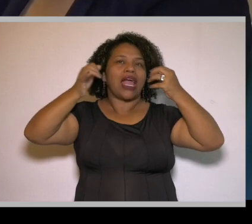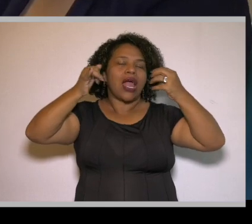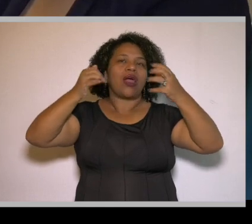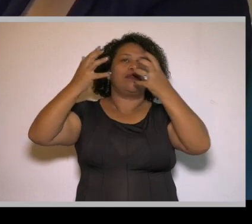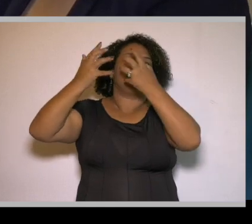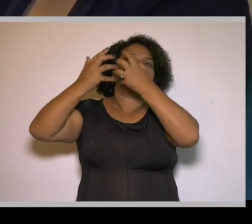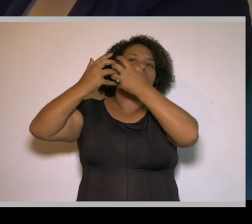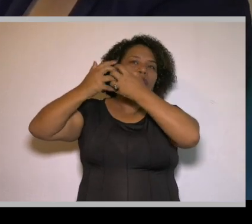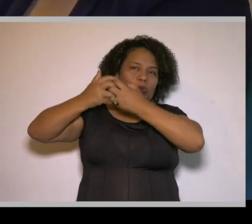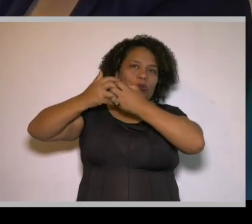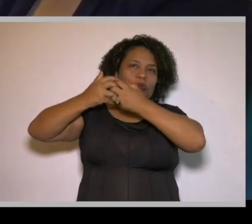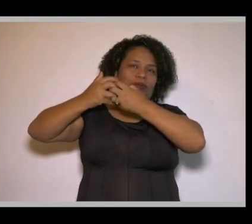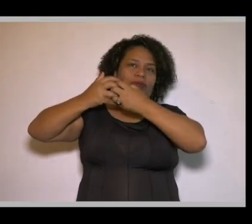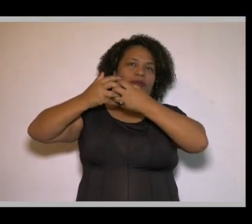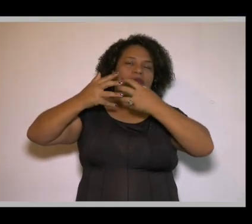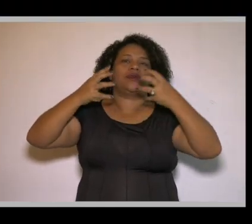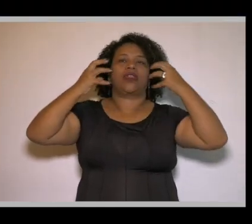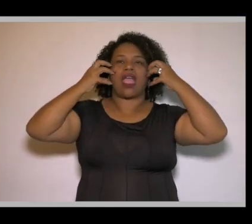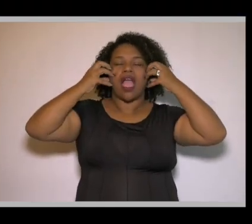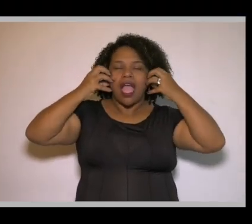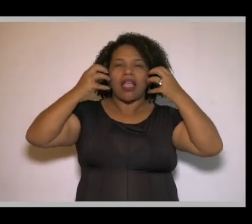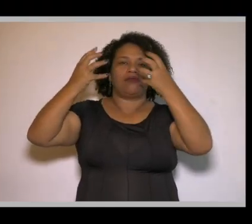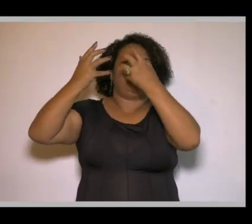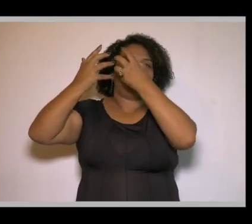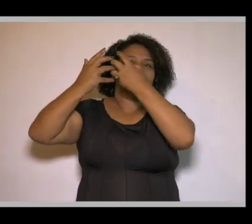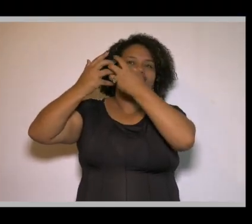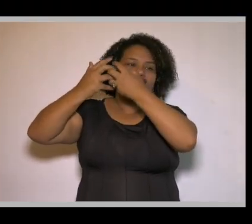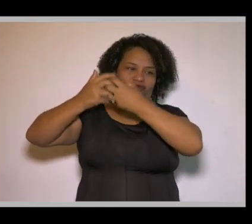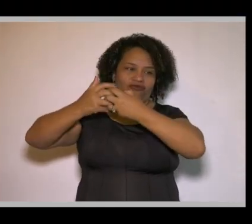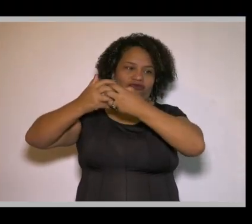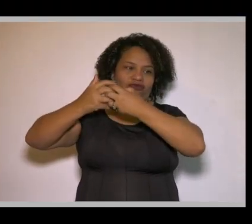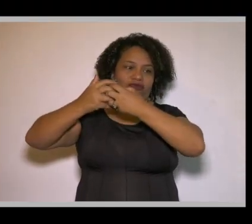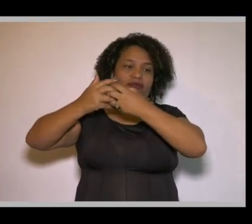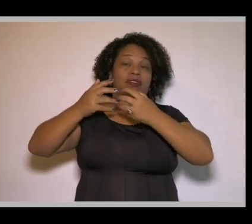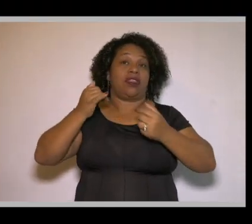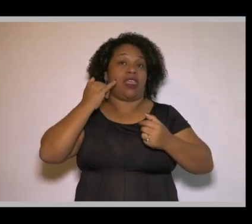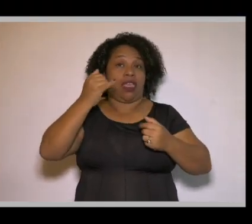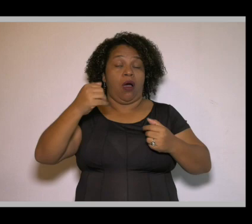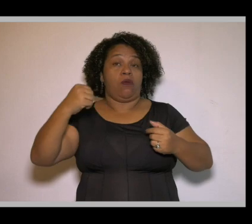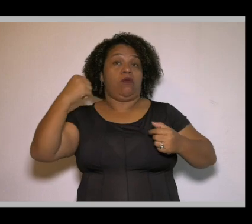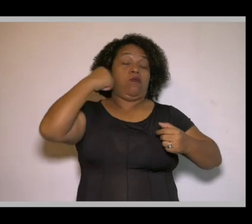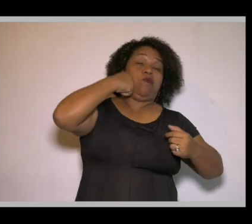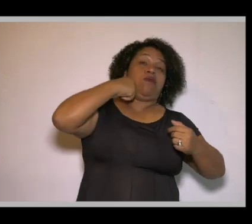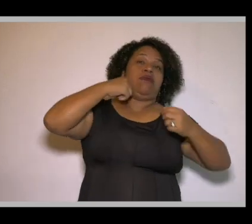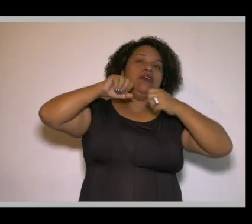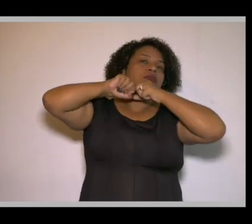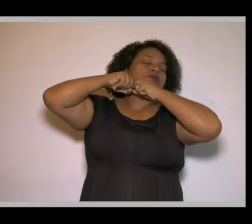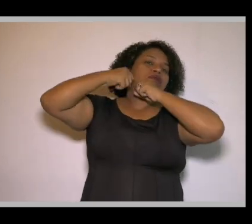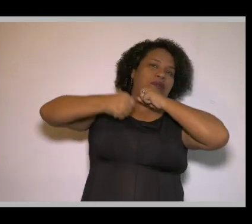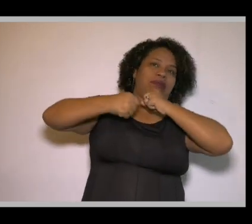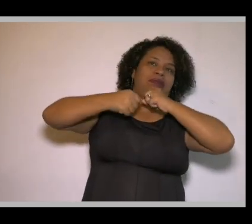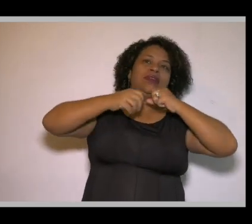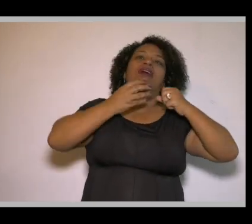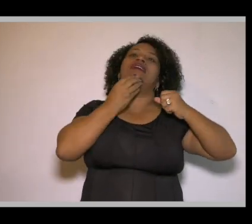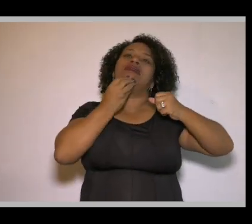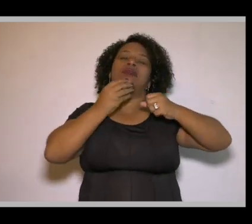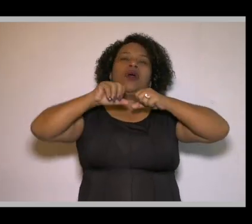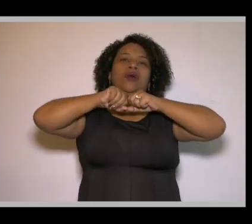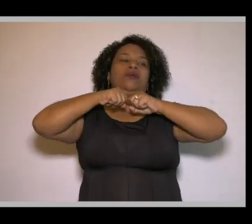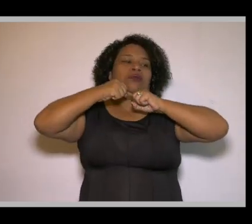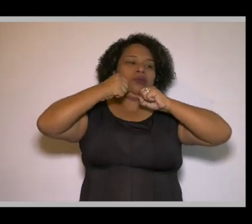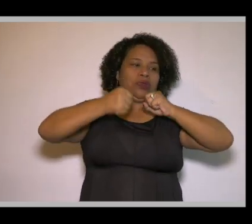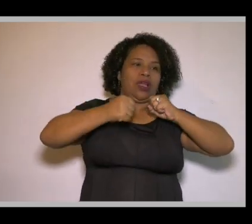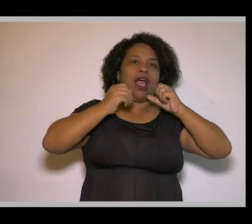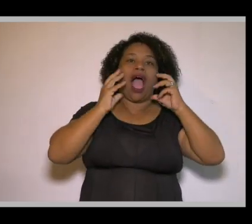abrir la boca se va para un lado, abre y se va para un lado, entonces es el cóndilo que está fracturado, y también en la radiografía